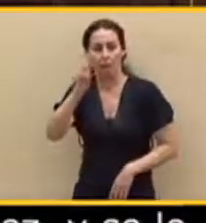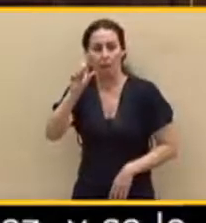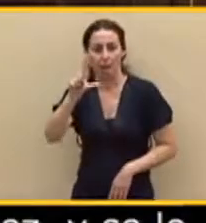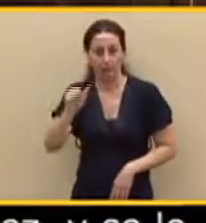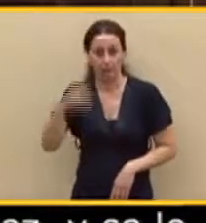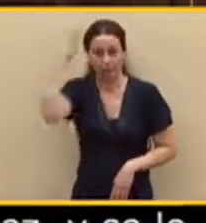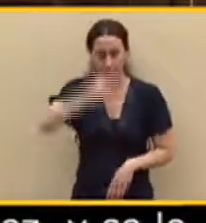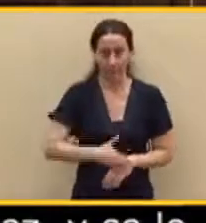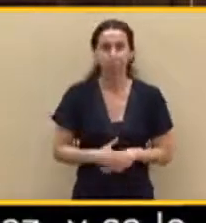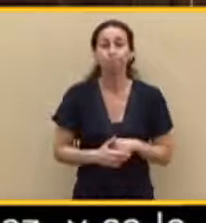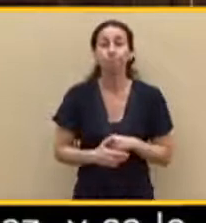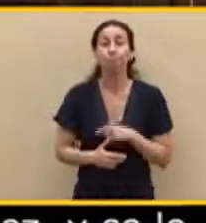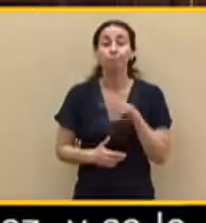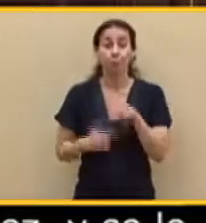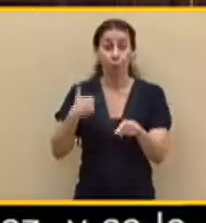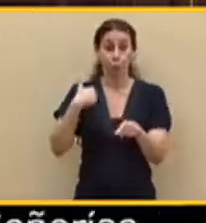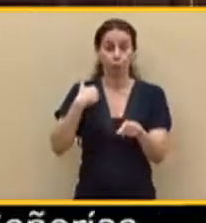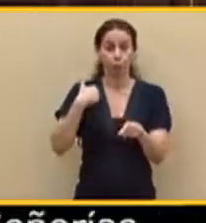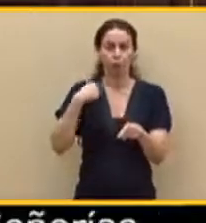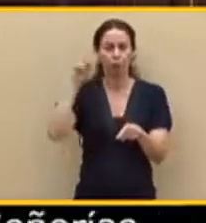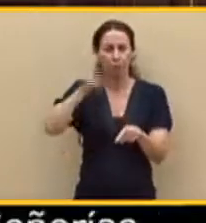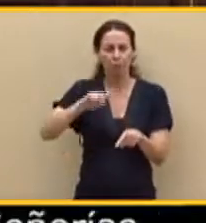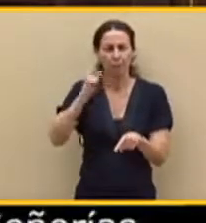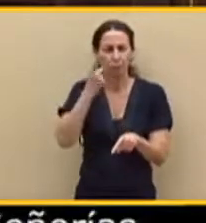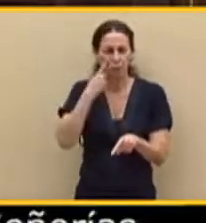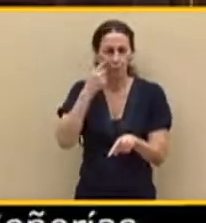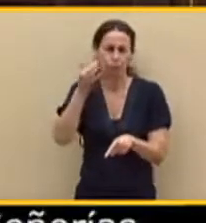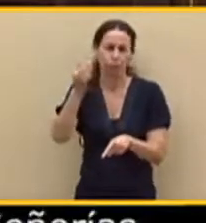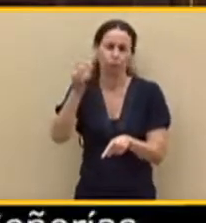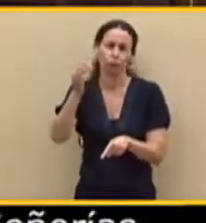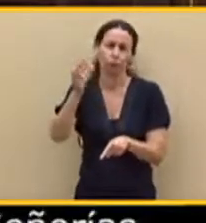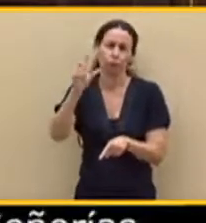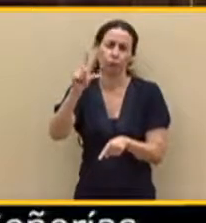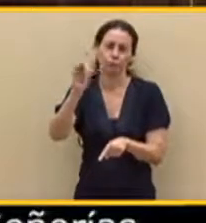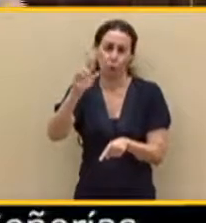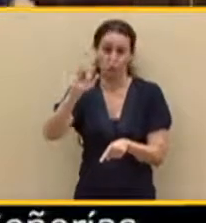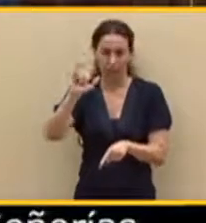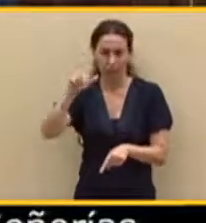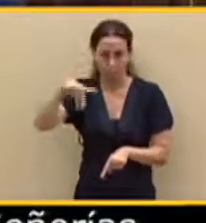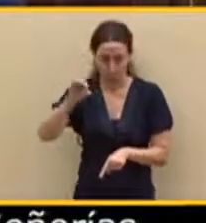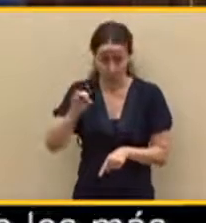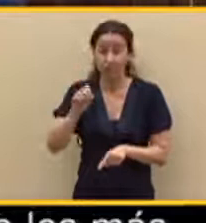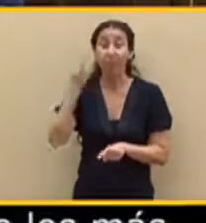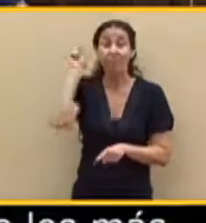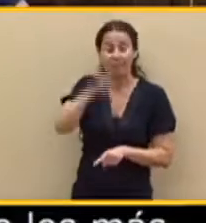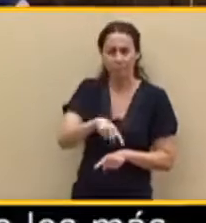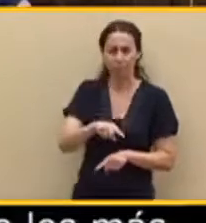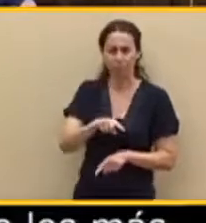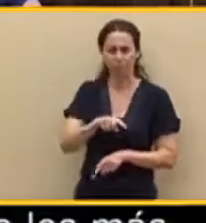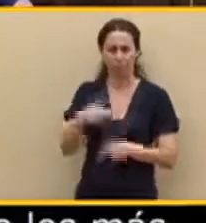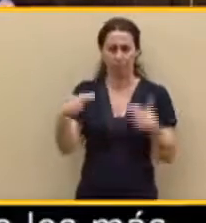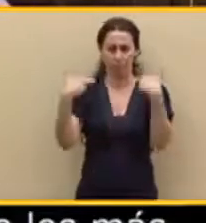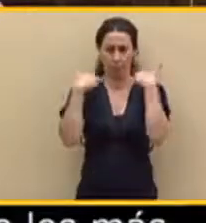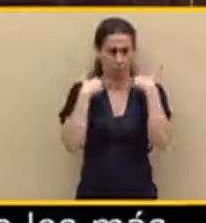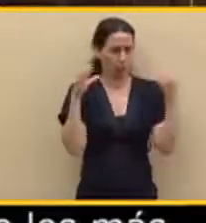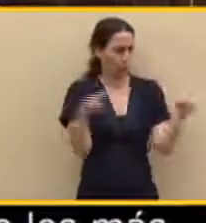encontramos también al señor Floriano, uno de los más activos de la bancada popular. Pues resulta que un diputado del Partido Popular de Madrid